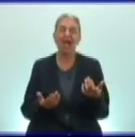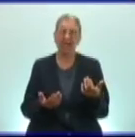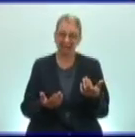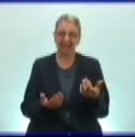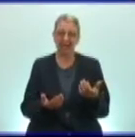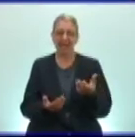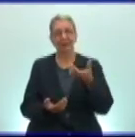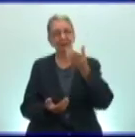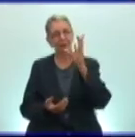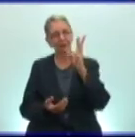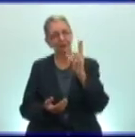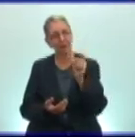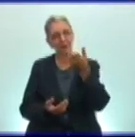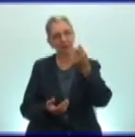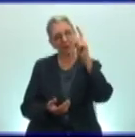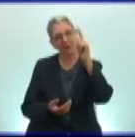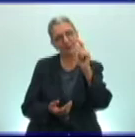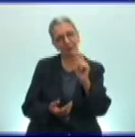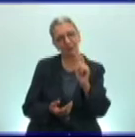atómico es